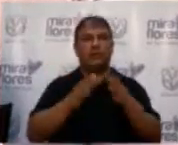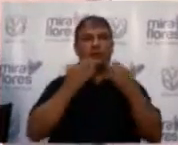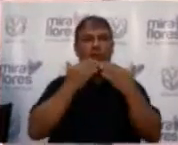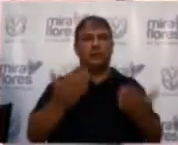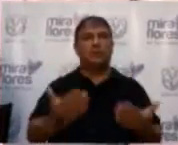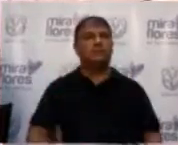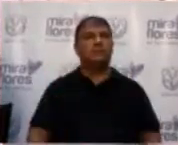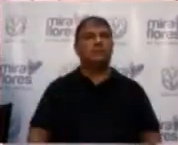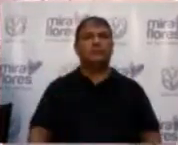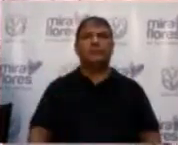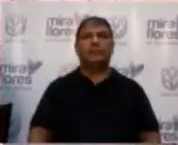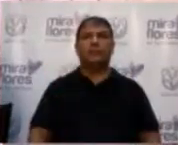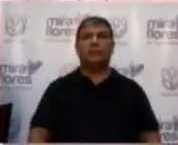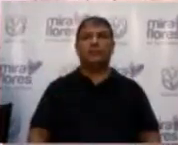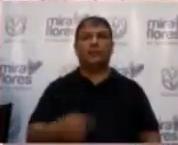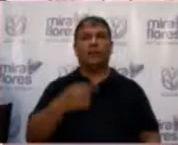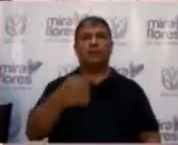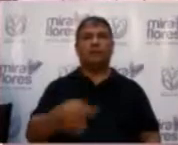gracias. Siguiente punto, por favor.